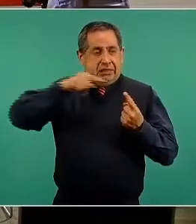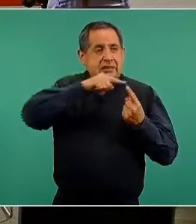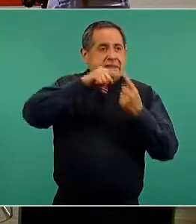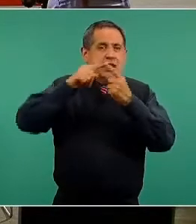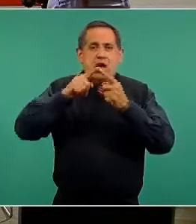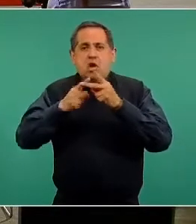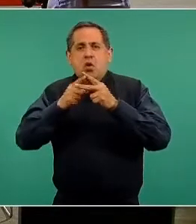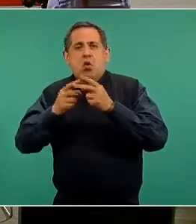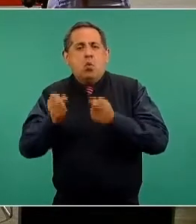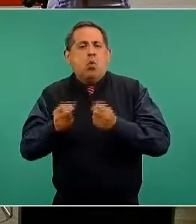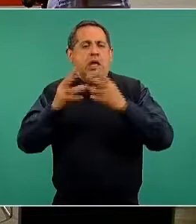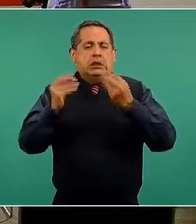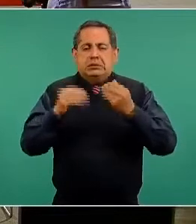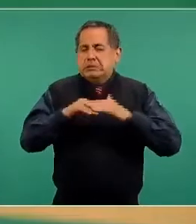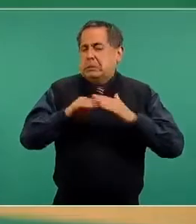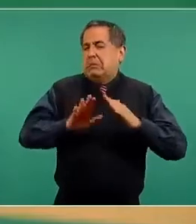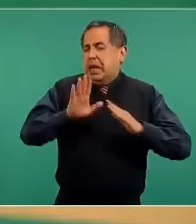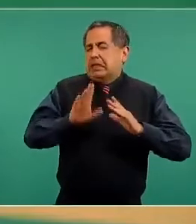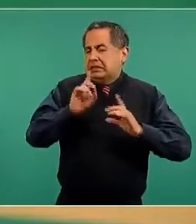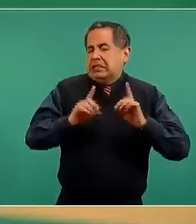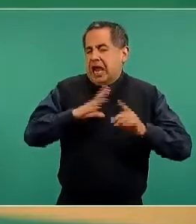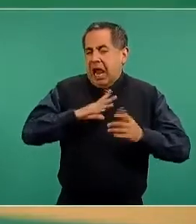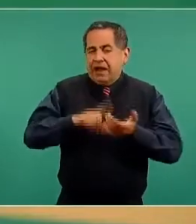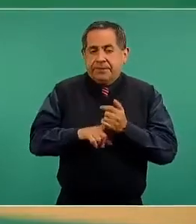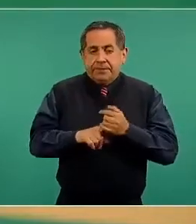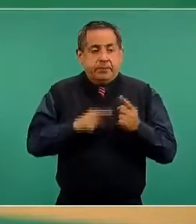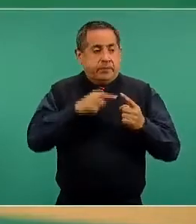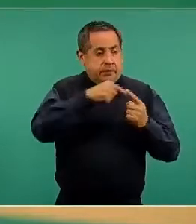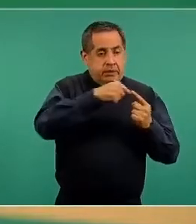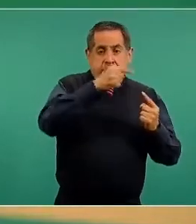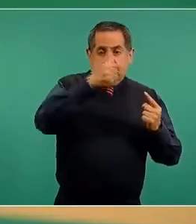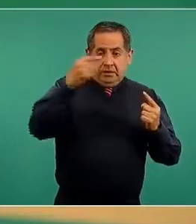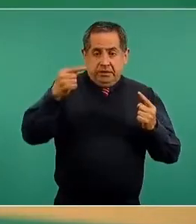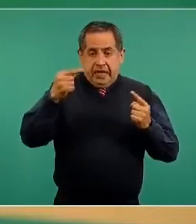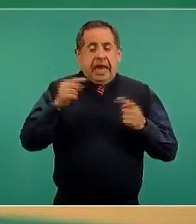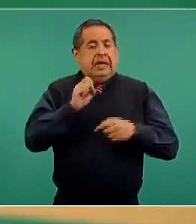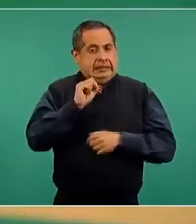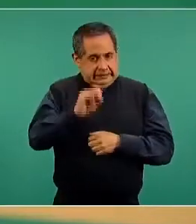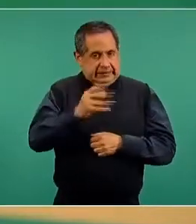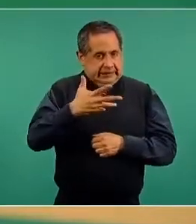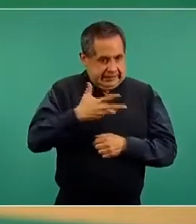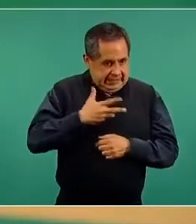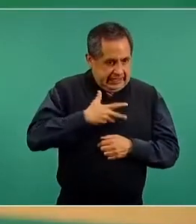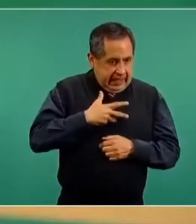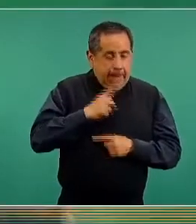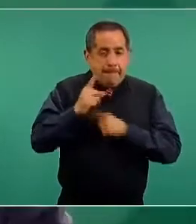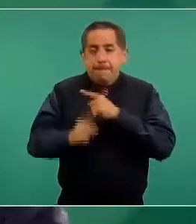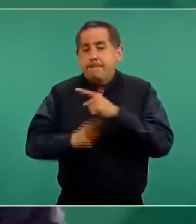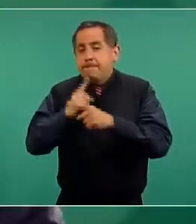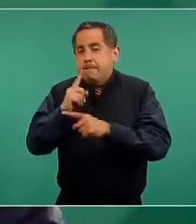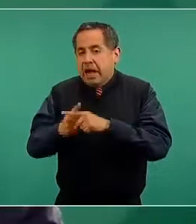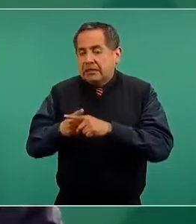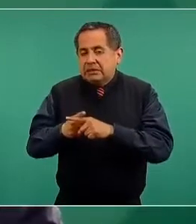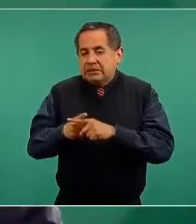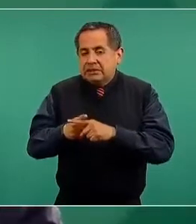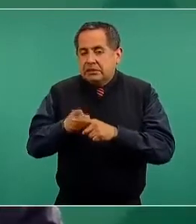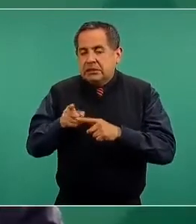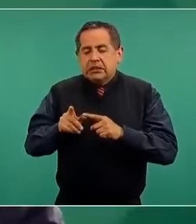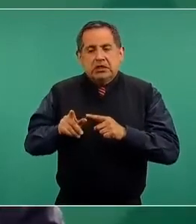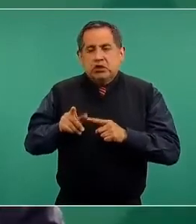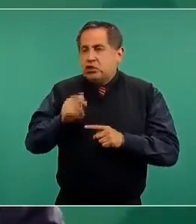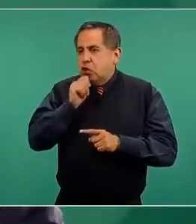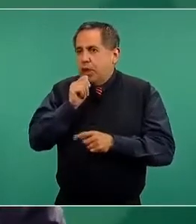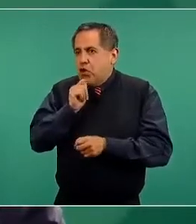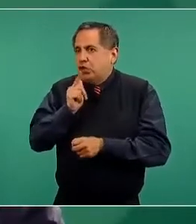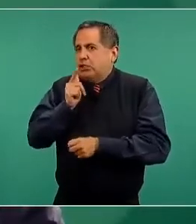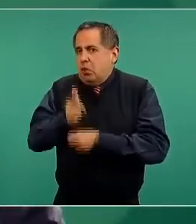estimados. Los casos estimados son la suma de los que fueron confirmados más los que fueron sospechosos